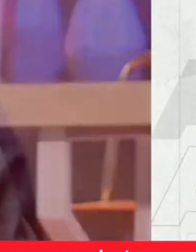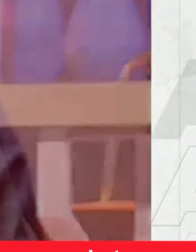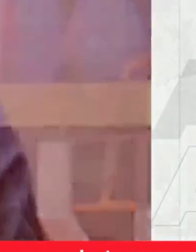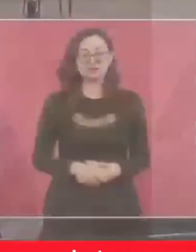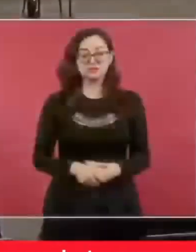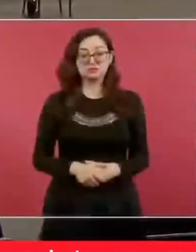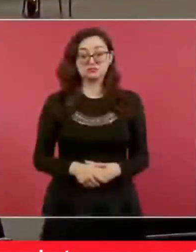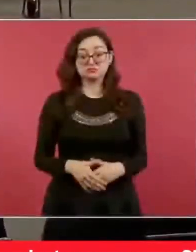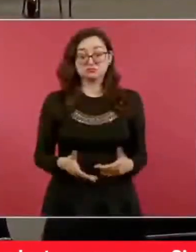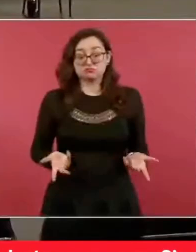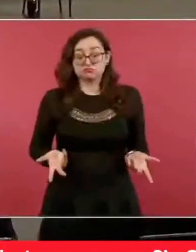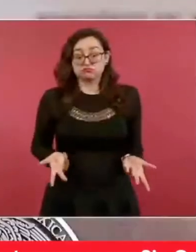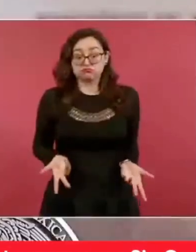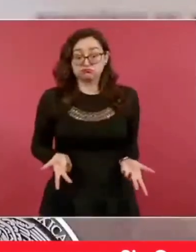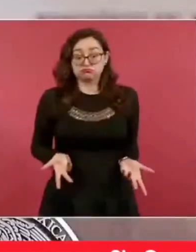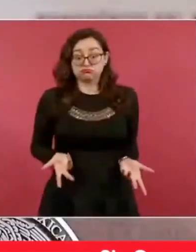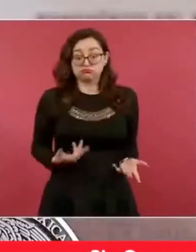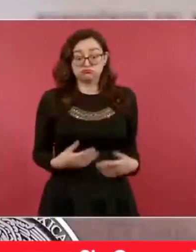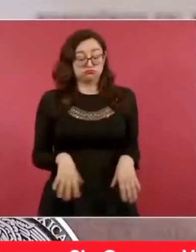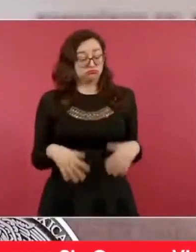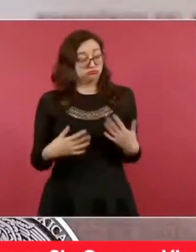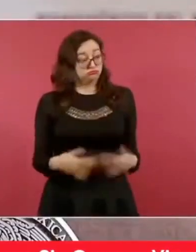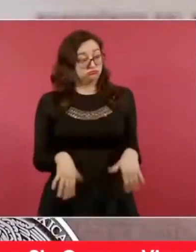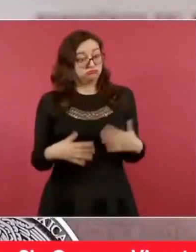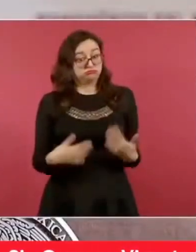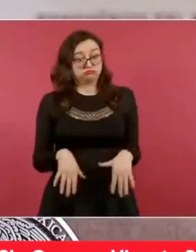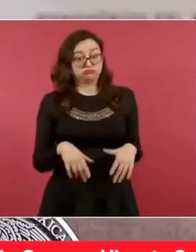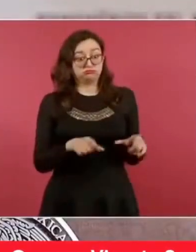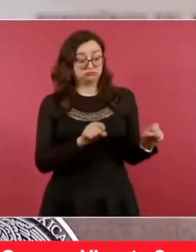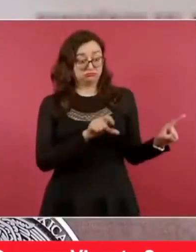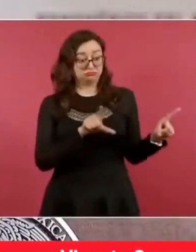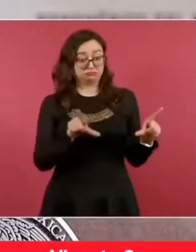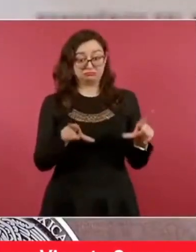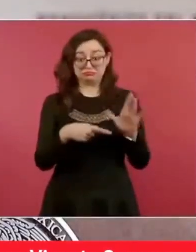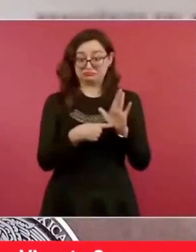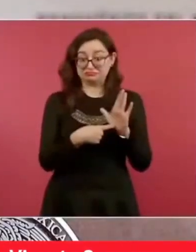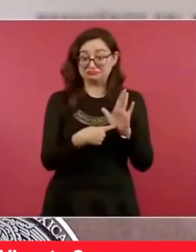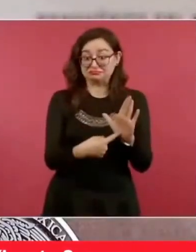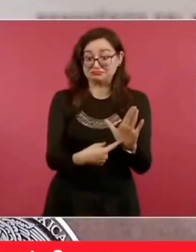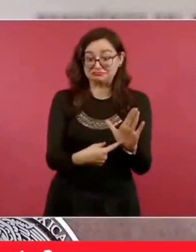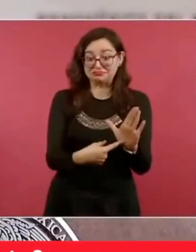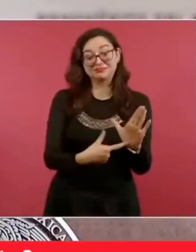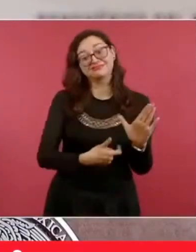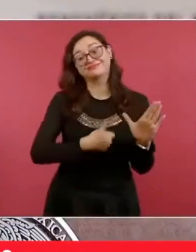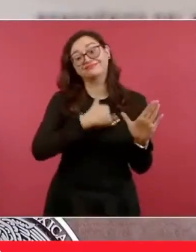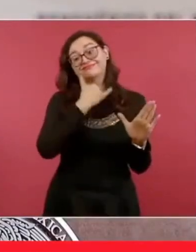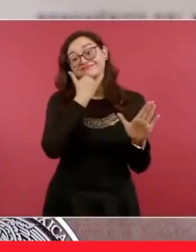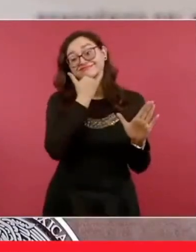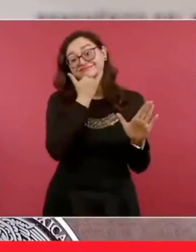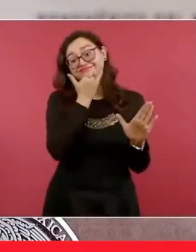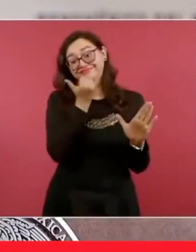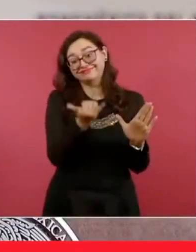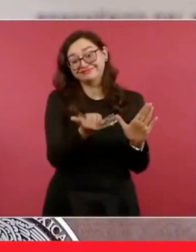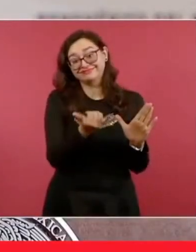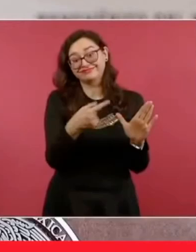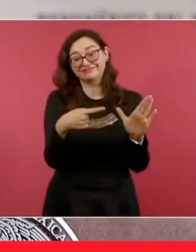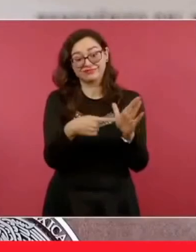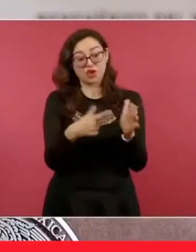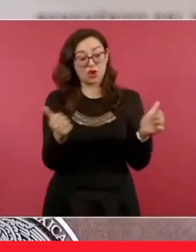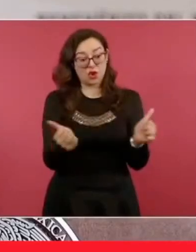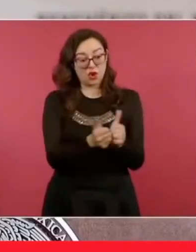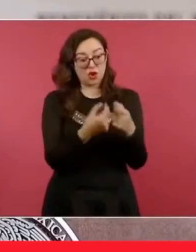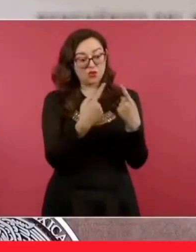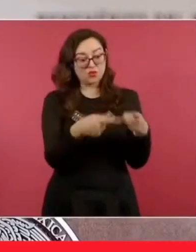Desconocemos quién hizo este edit, pero es maravilloso poner la columna del señor Zuckerman,